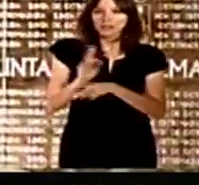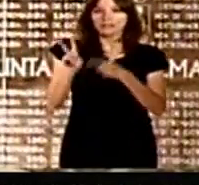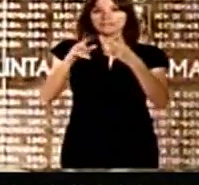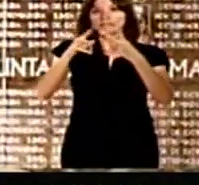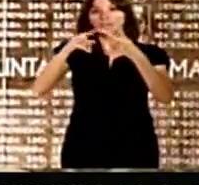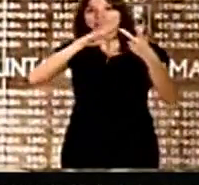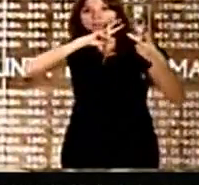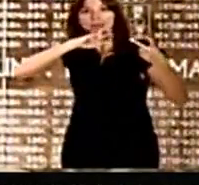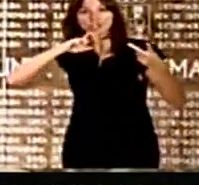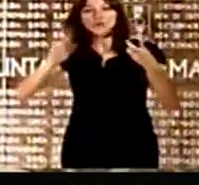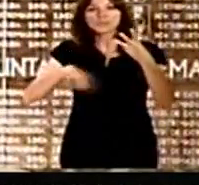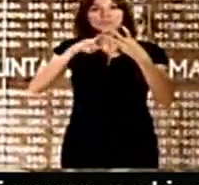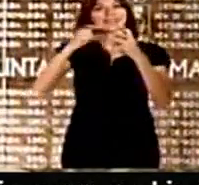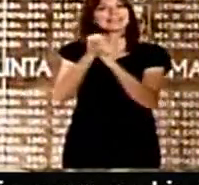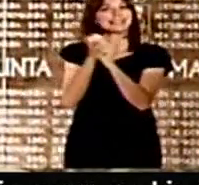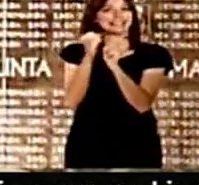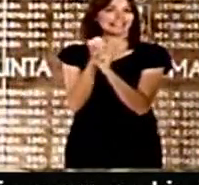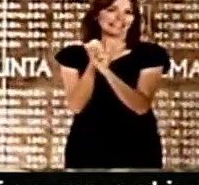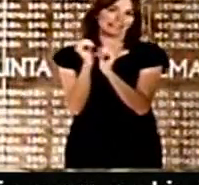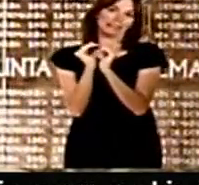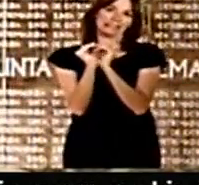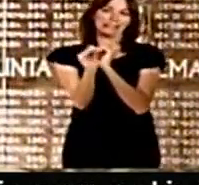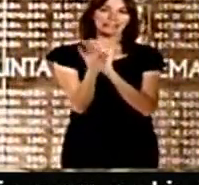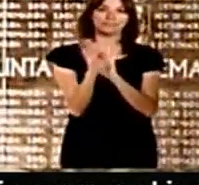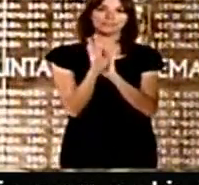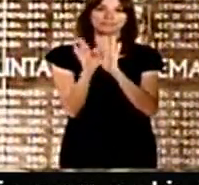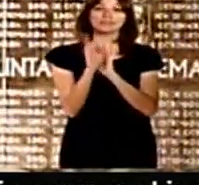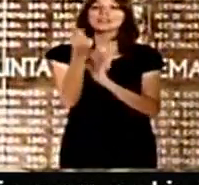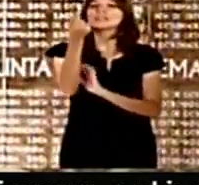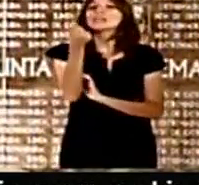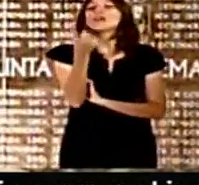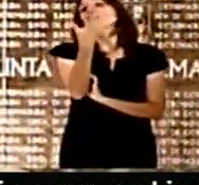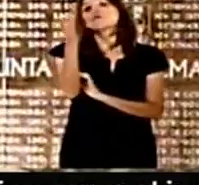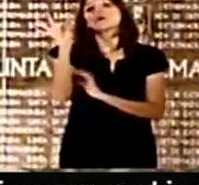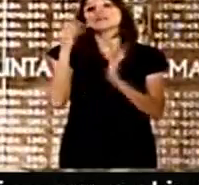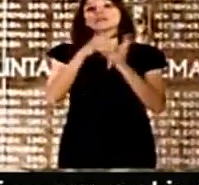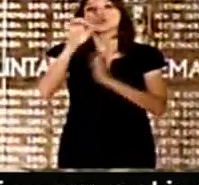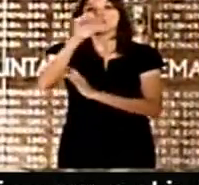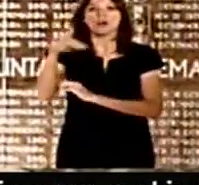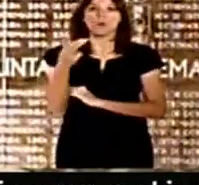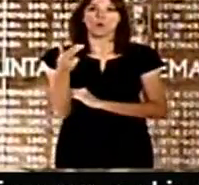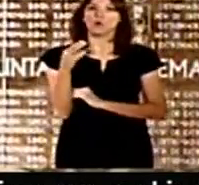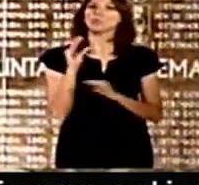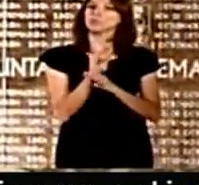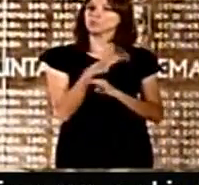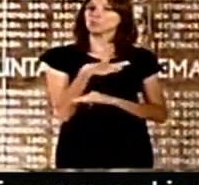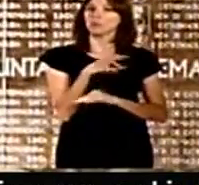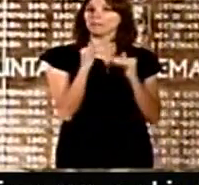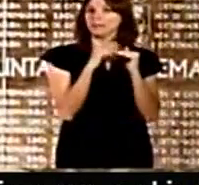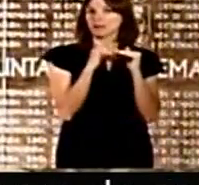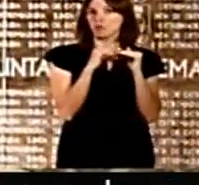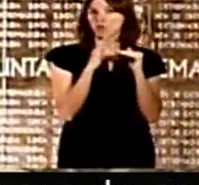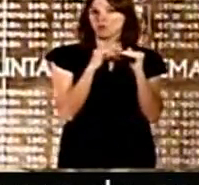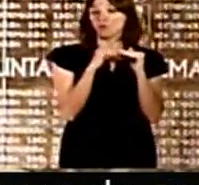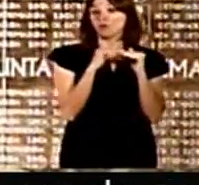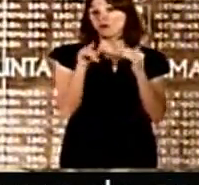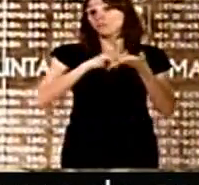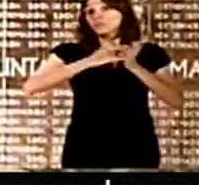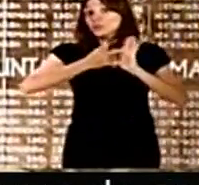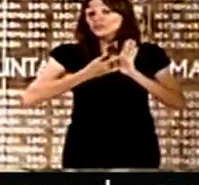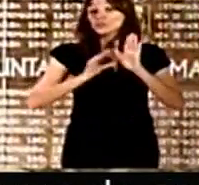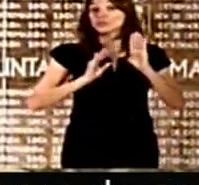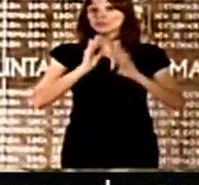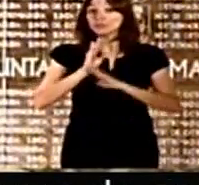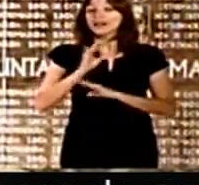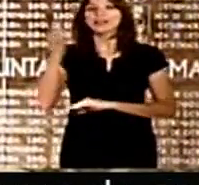empleo. El importe mínimo del proyecto de inversión subvencionable será de 50 millones de euros, el importe mínimo, y el proyecto